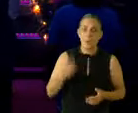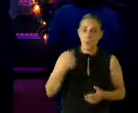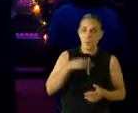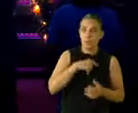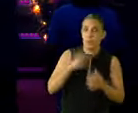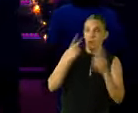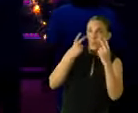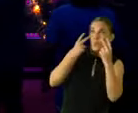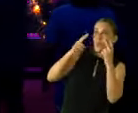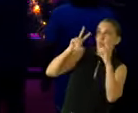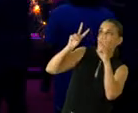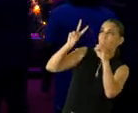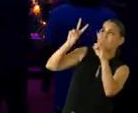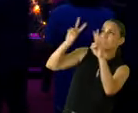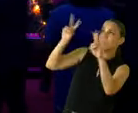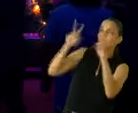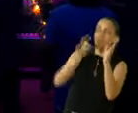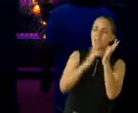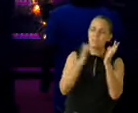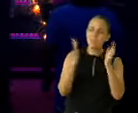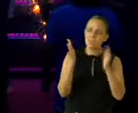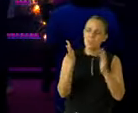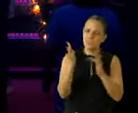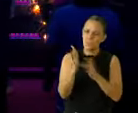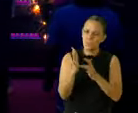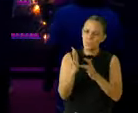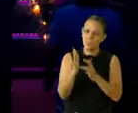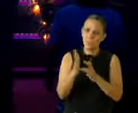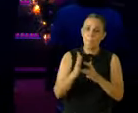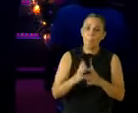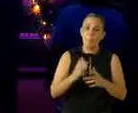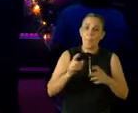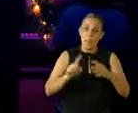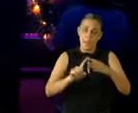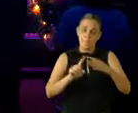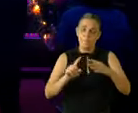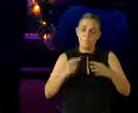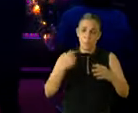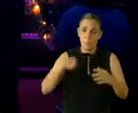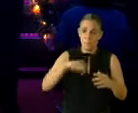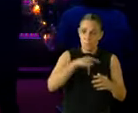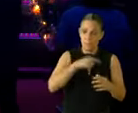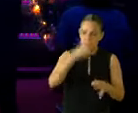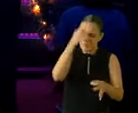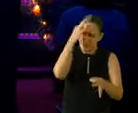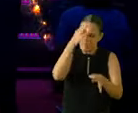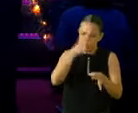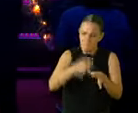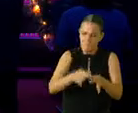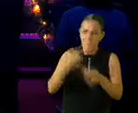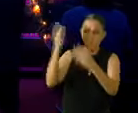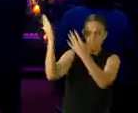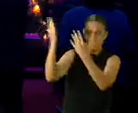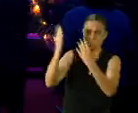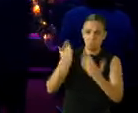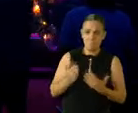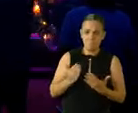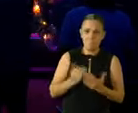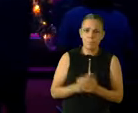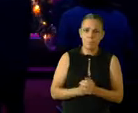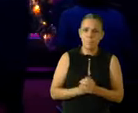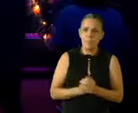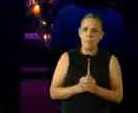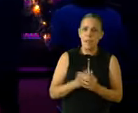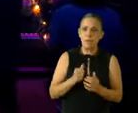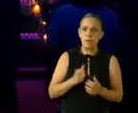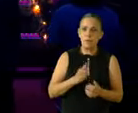Quiero agradecer a todos los que se envuelven, Ministerio de Salud, todos los ministerios, los diáconos. Eddie, vi